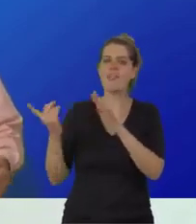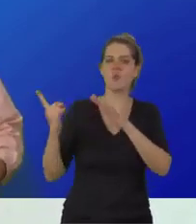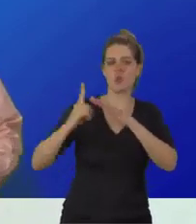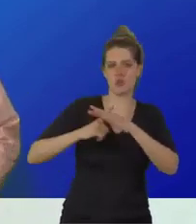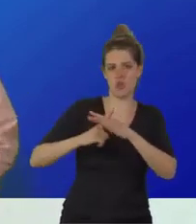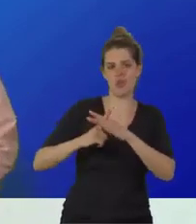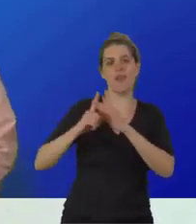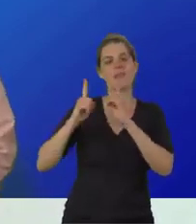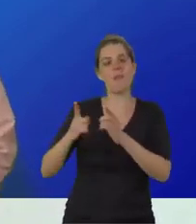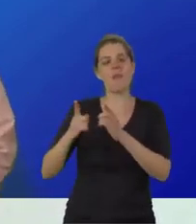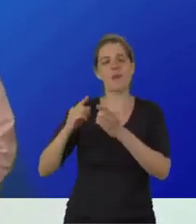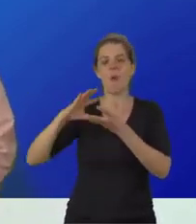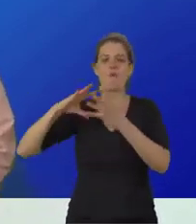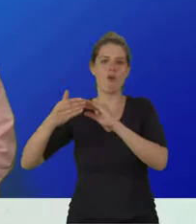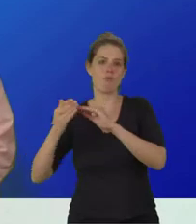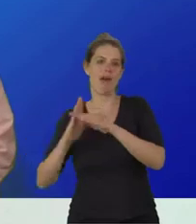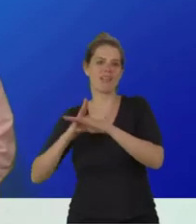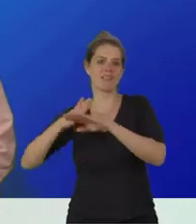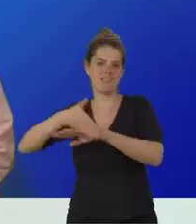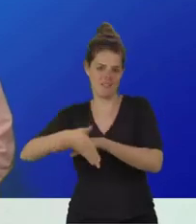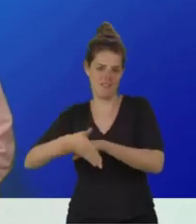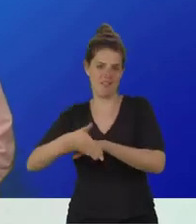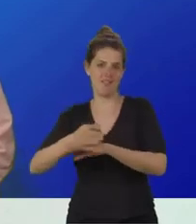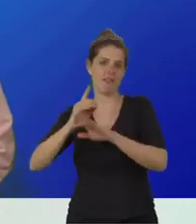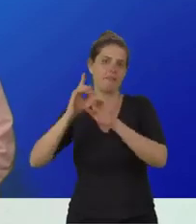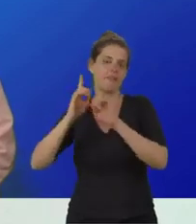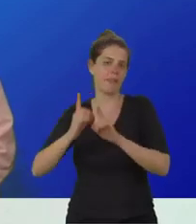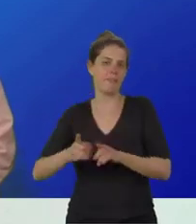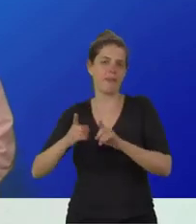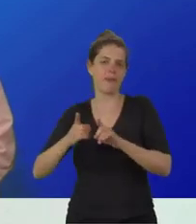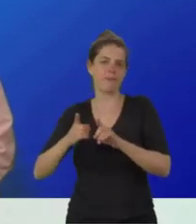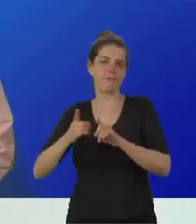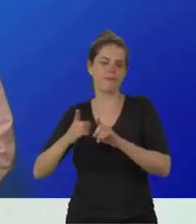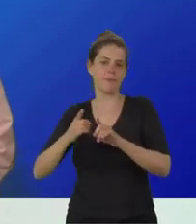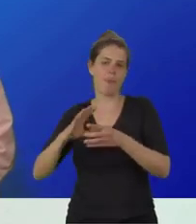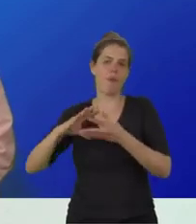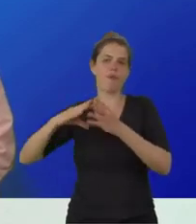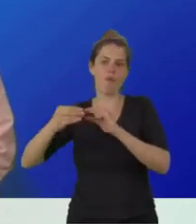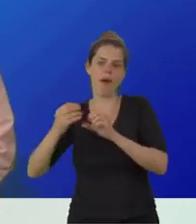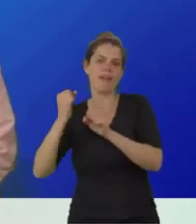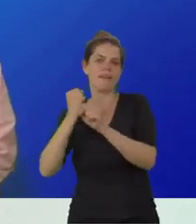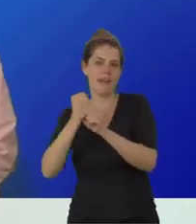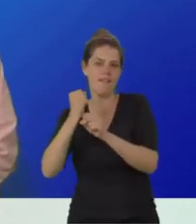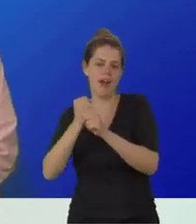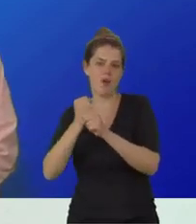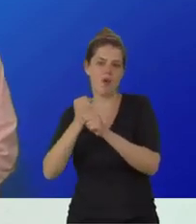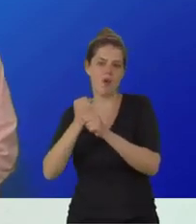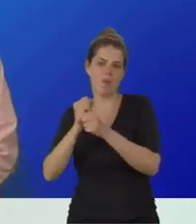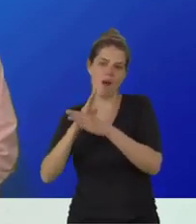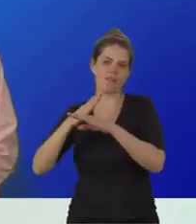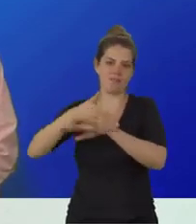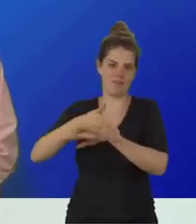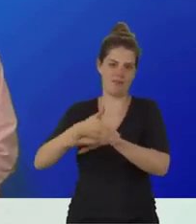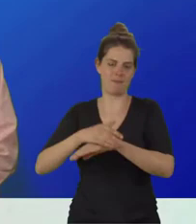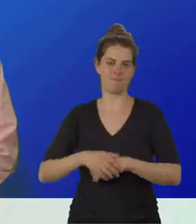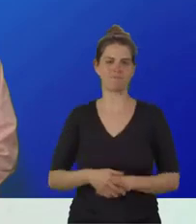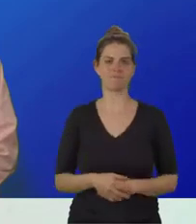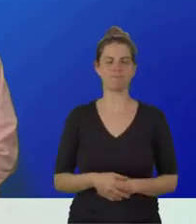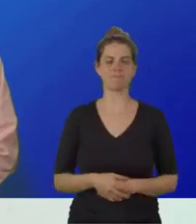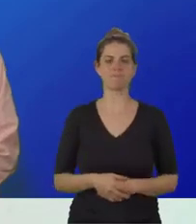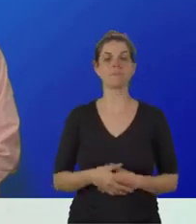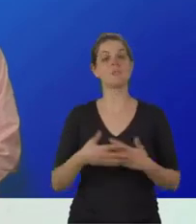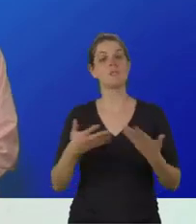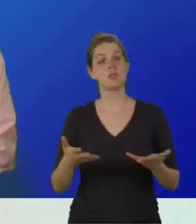formas de inclusión y con formas de accesibilidad y con formas de trabajo que son